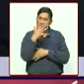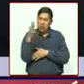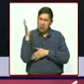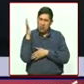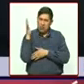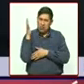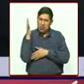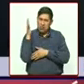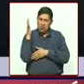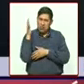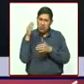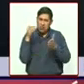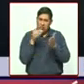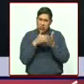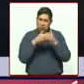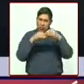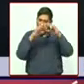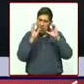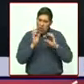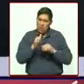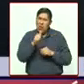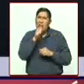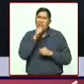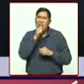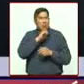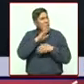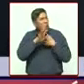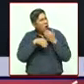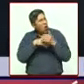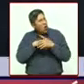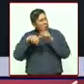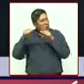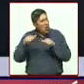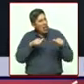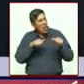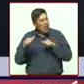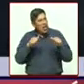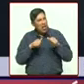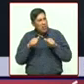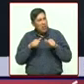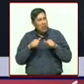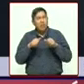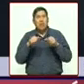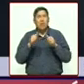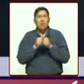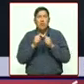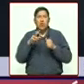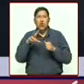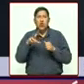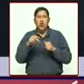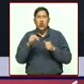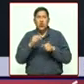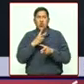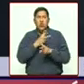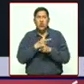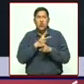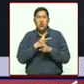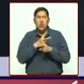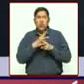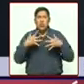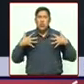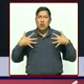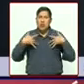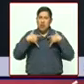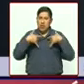fauna, el medio ambiente, el agua y todo acto que está destinado a la no conservación de las especies